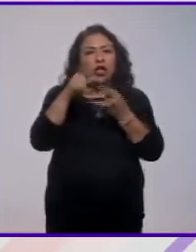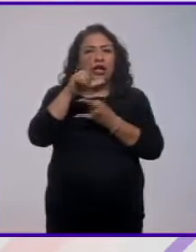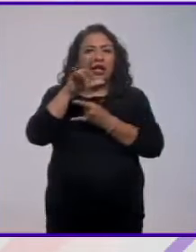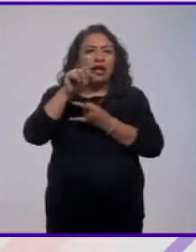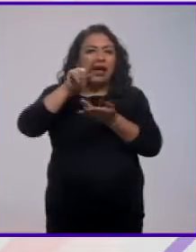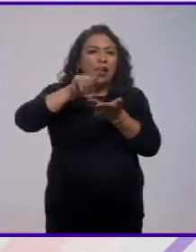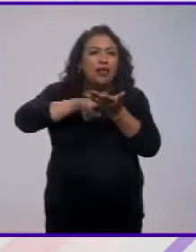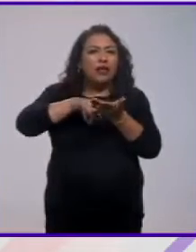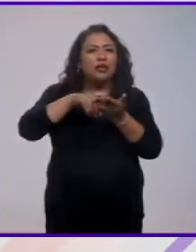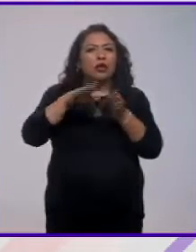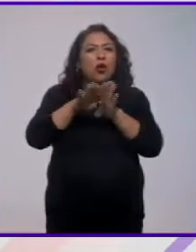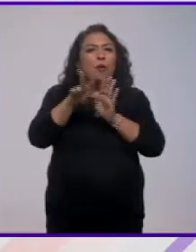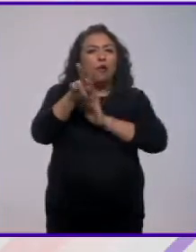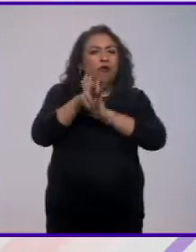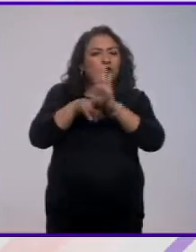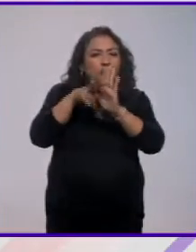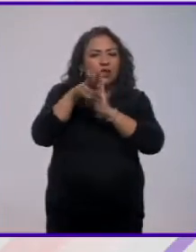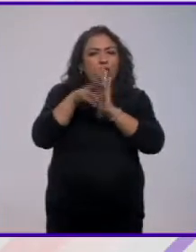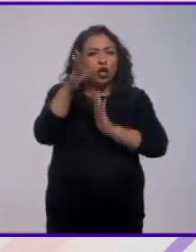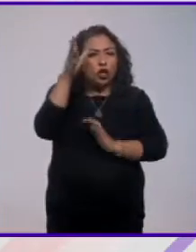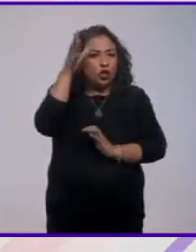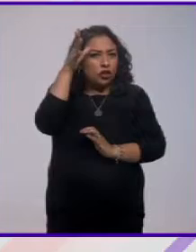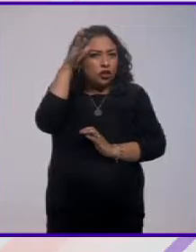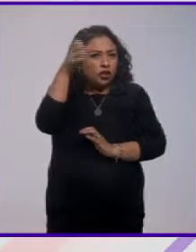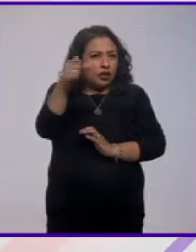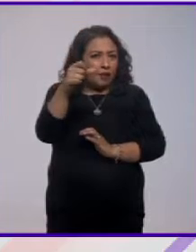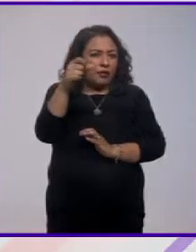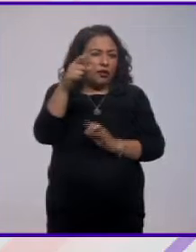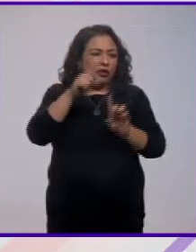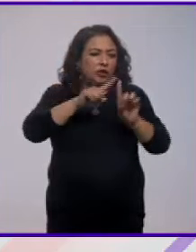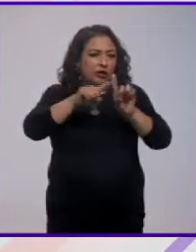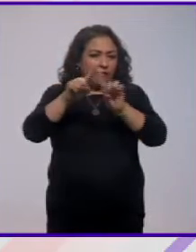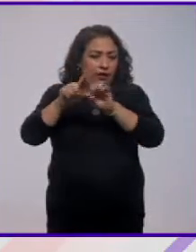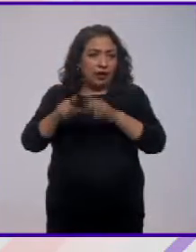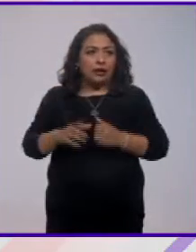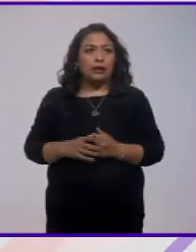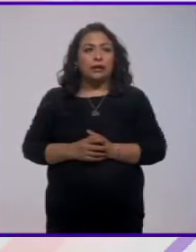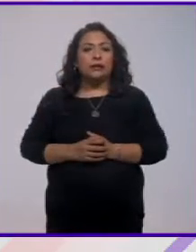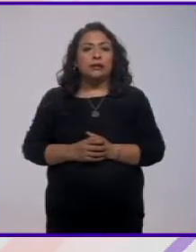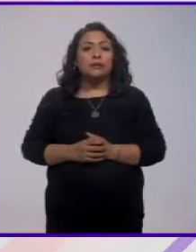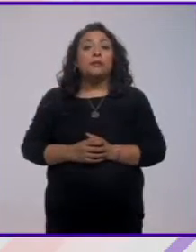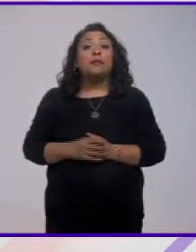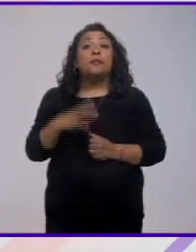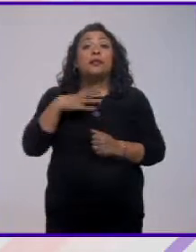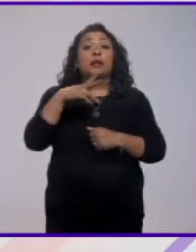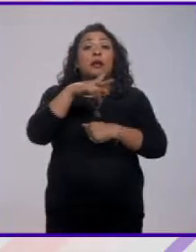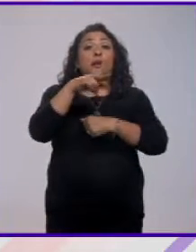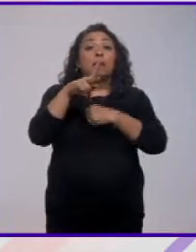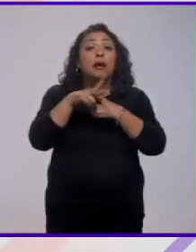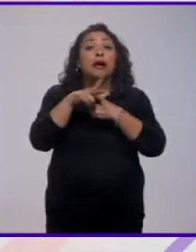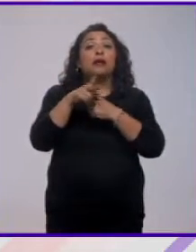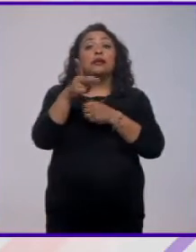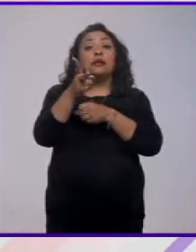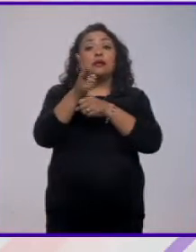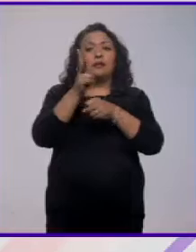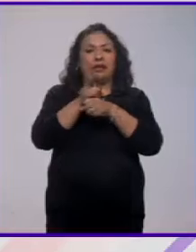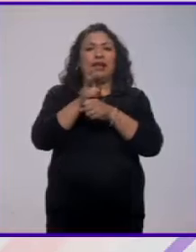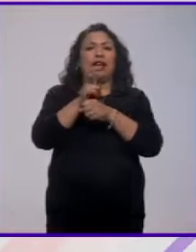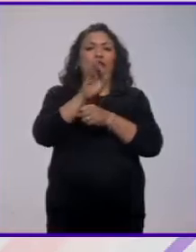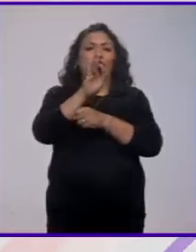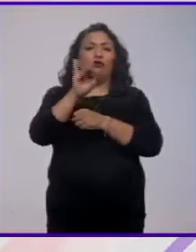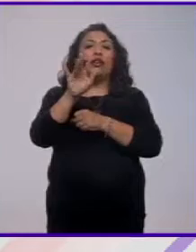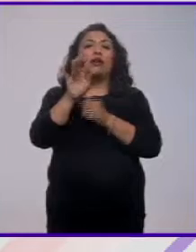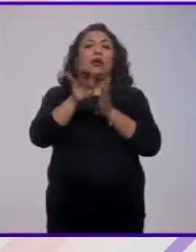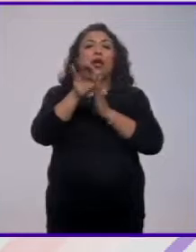fraguada a través de milenios, con concepciones y prácticas diferentes. un país invitado a Cervantino como la India,